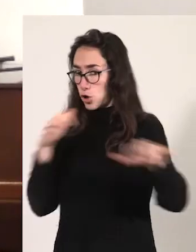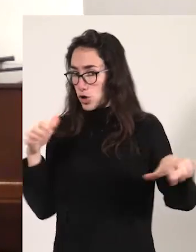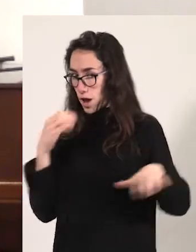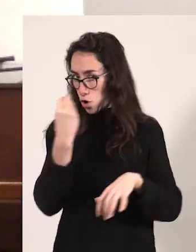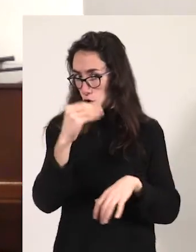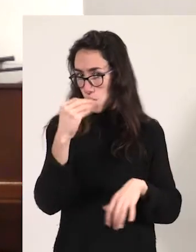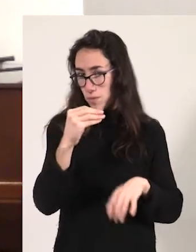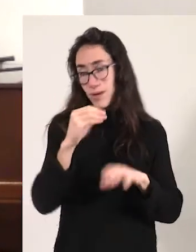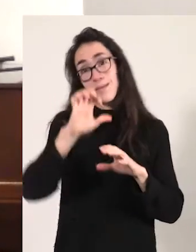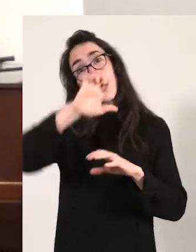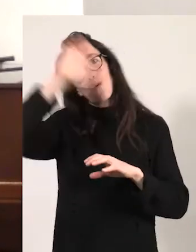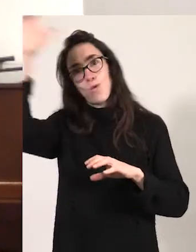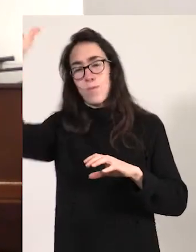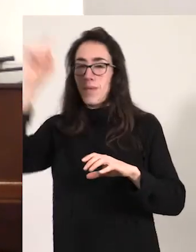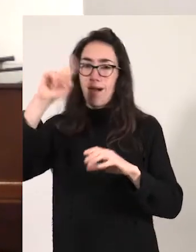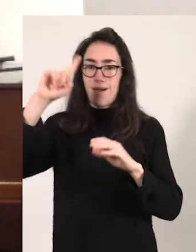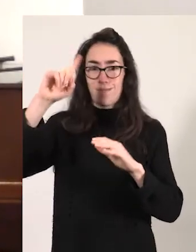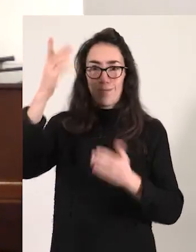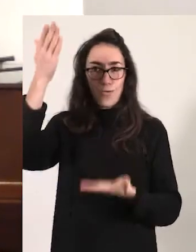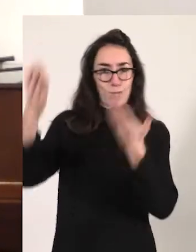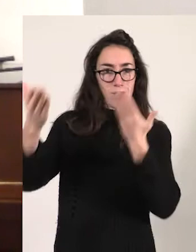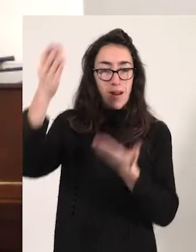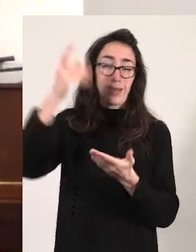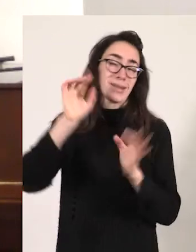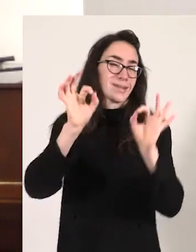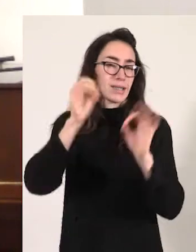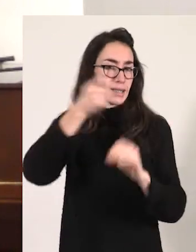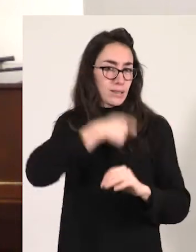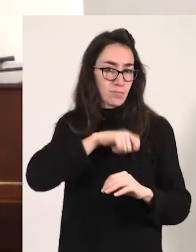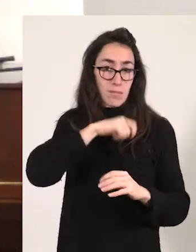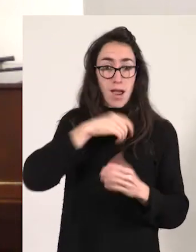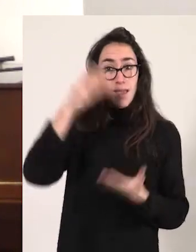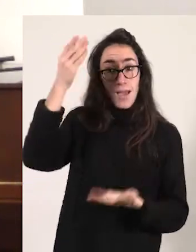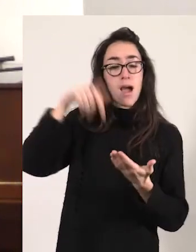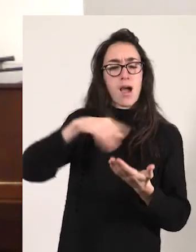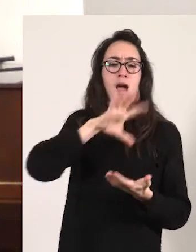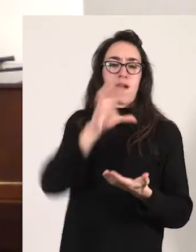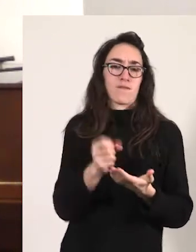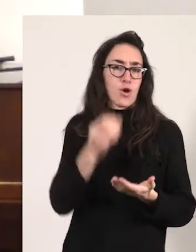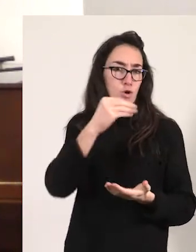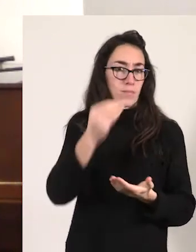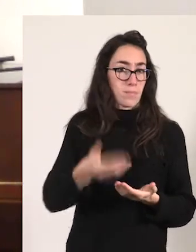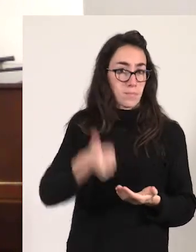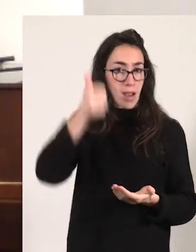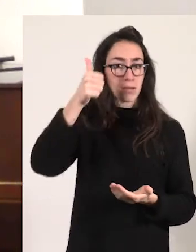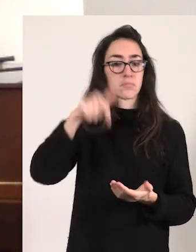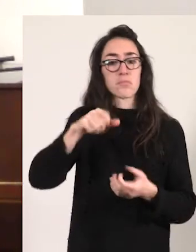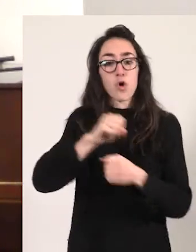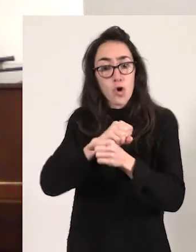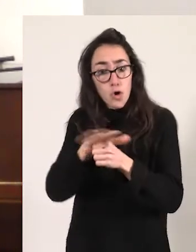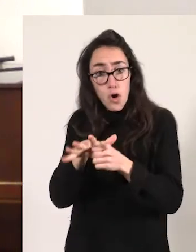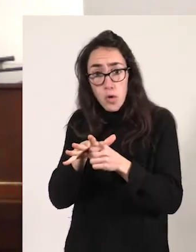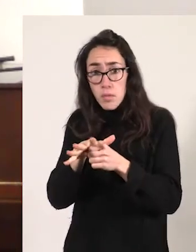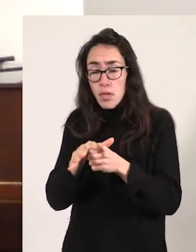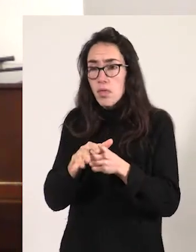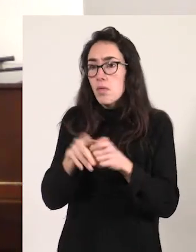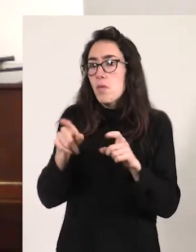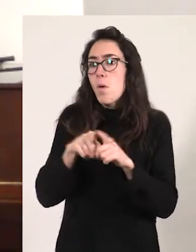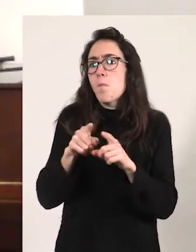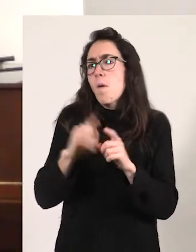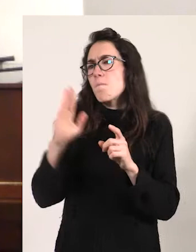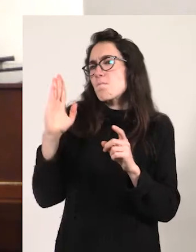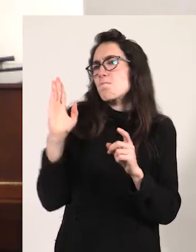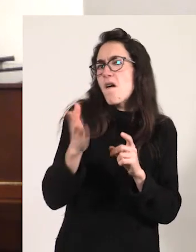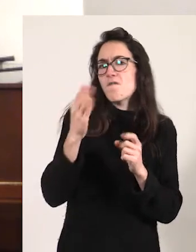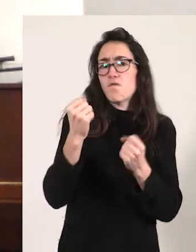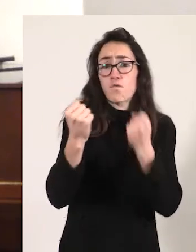que la población es muy joven en comparación con la que puede haber en Europa, especialmente con la que hay en España, la COVID, salvo en Sudáfrica, no ha tenido